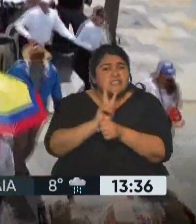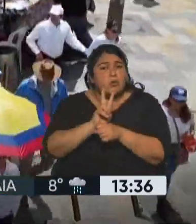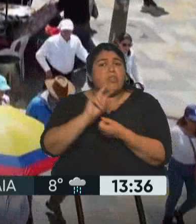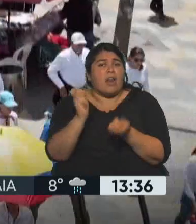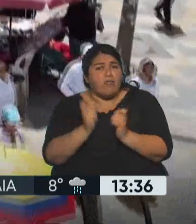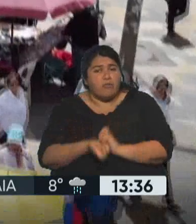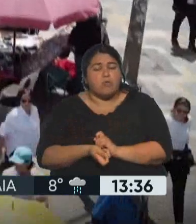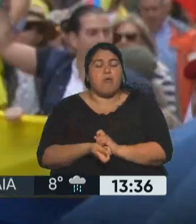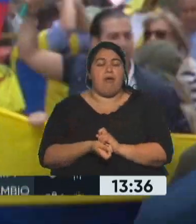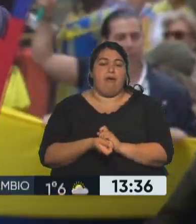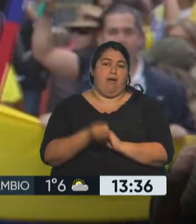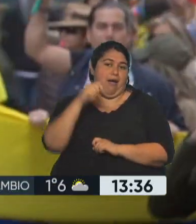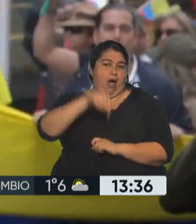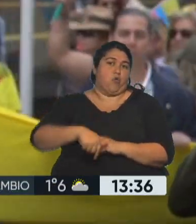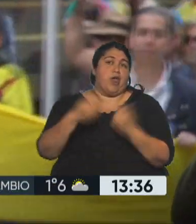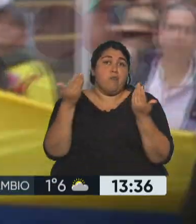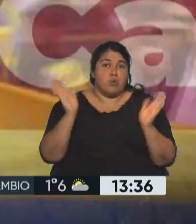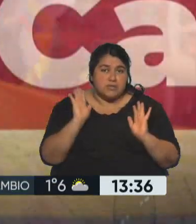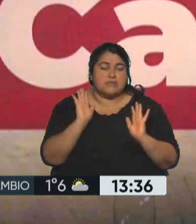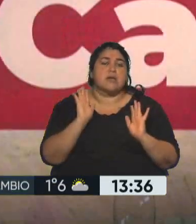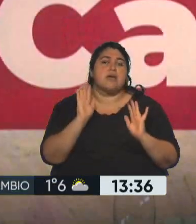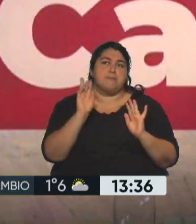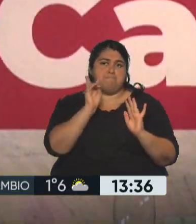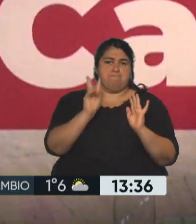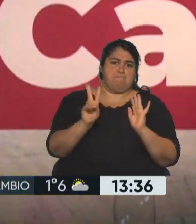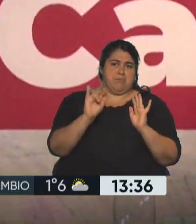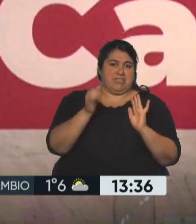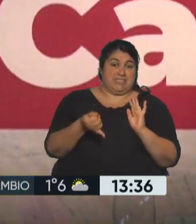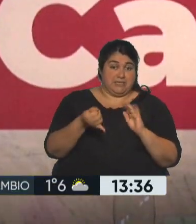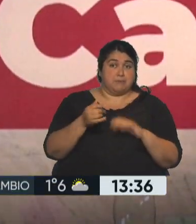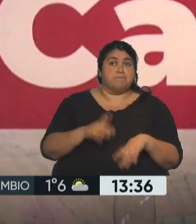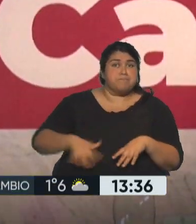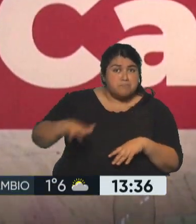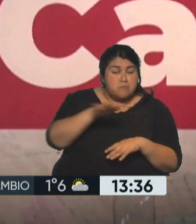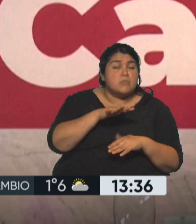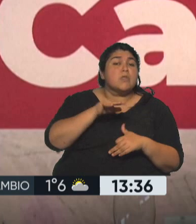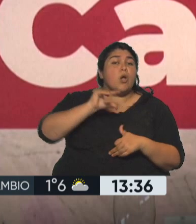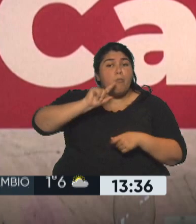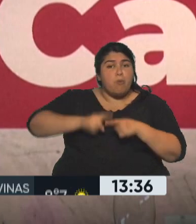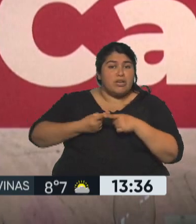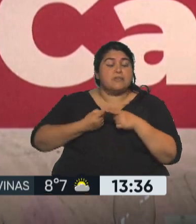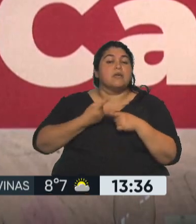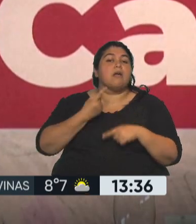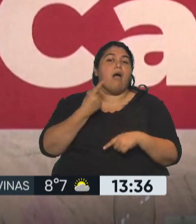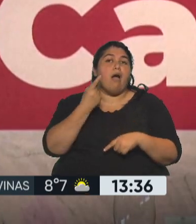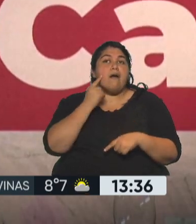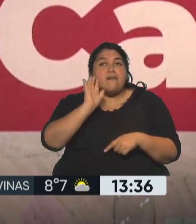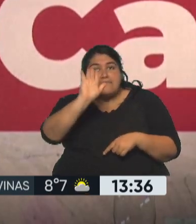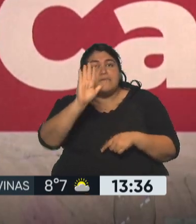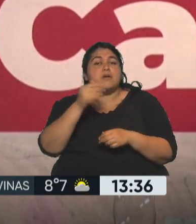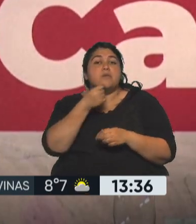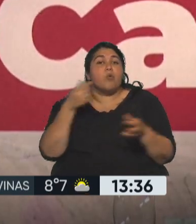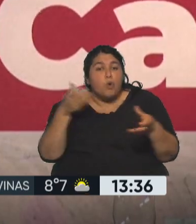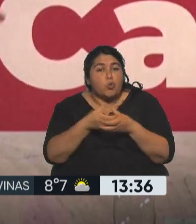salud, ahora podrían acentuarse, y que el cambio en la política colombiana representado por la llegada al poder de un presidente de izquierda y